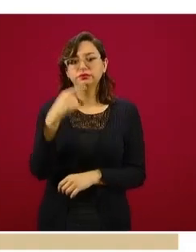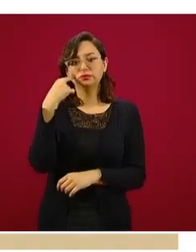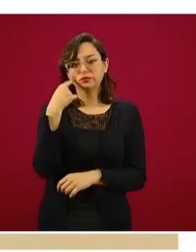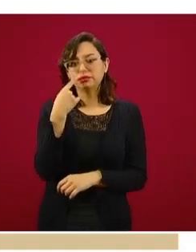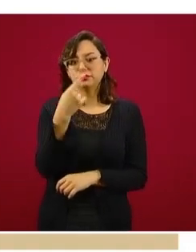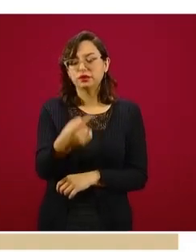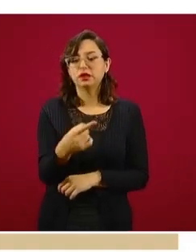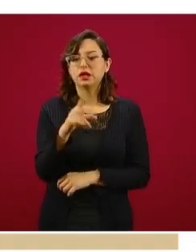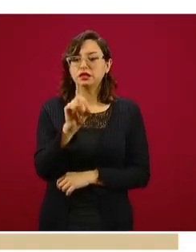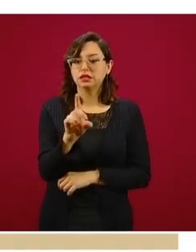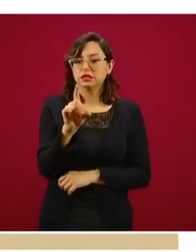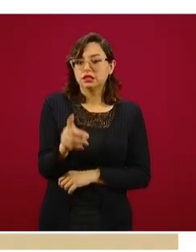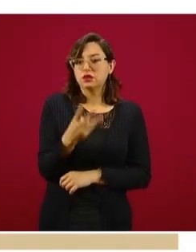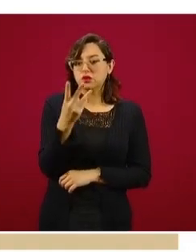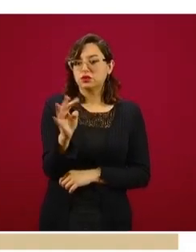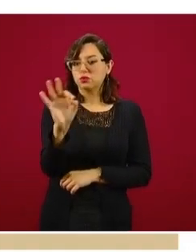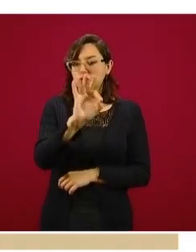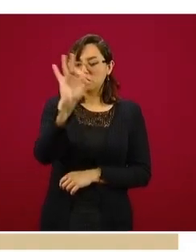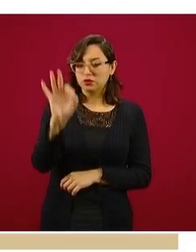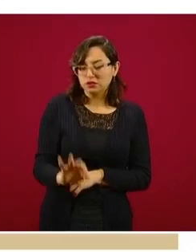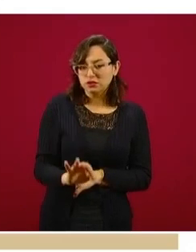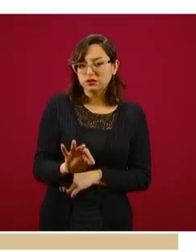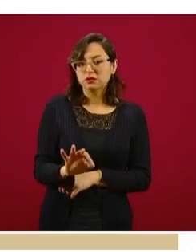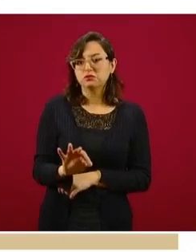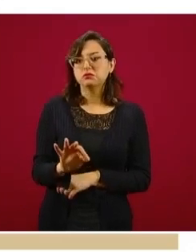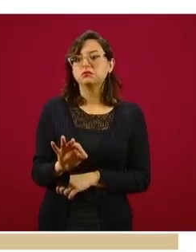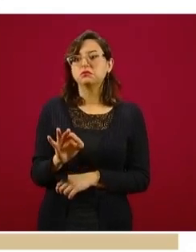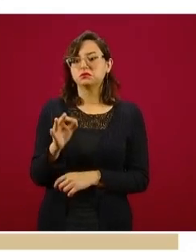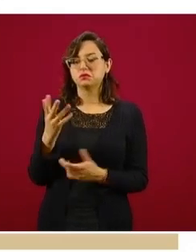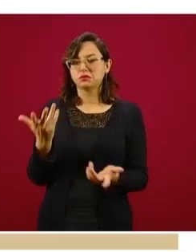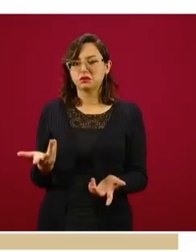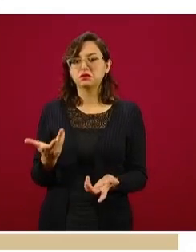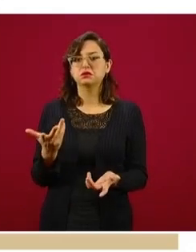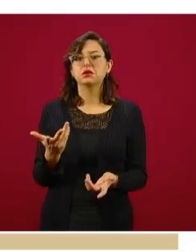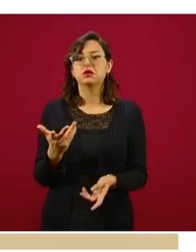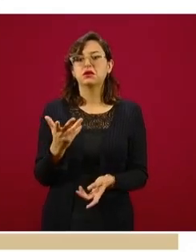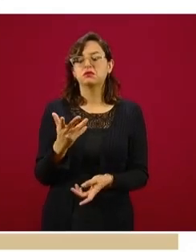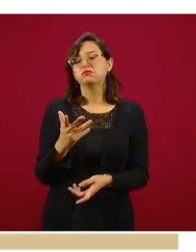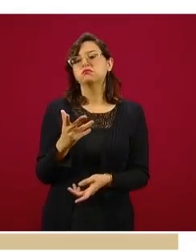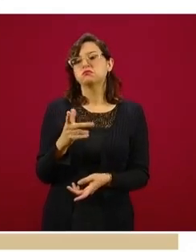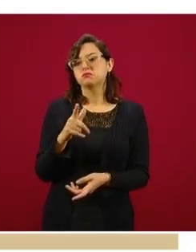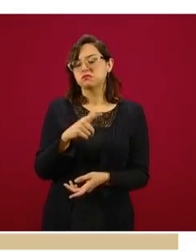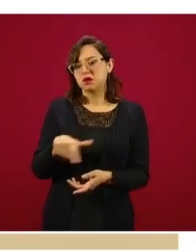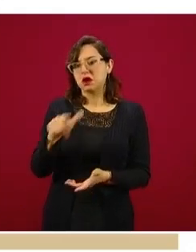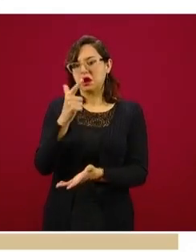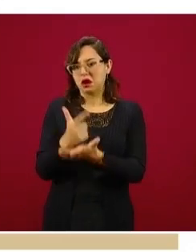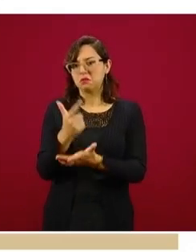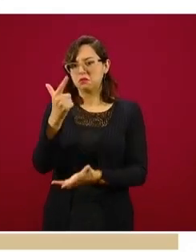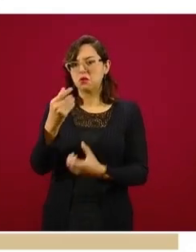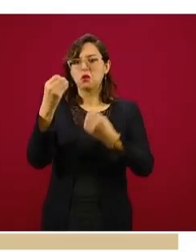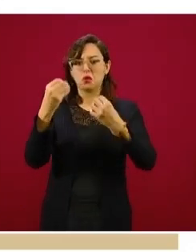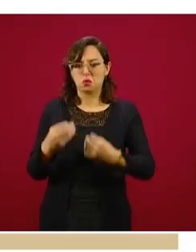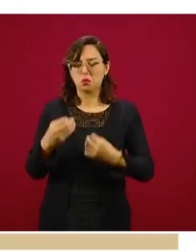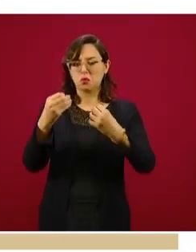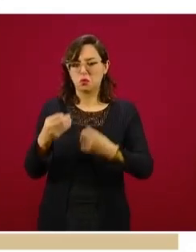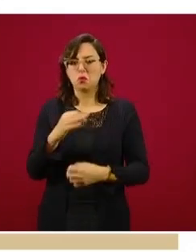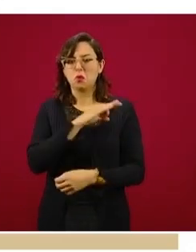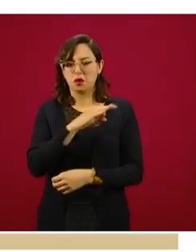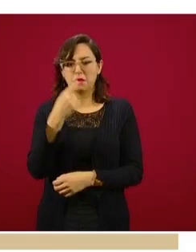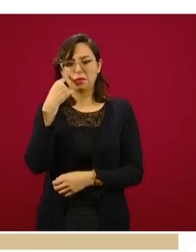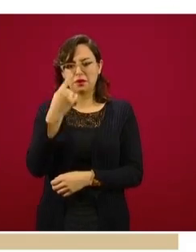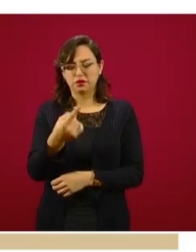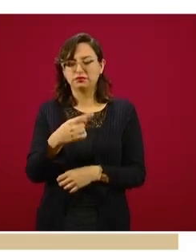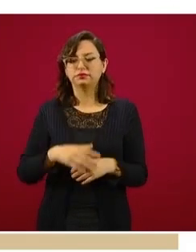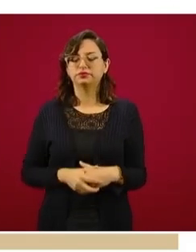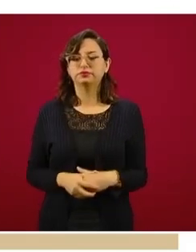de las camas destinadas para infección respiratoria aguda grave a nivel nacional están ocupadas. Si nos vamos al lado izquierdo de la